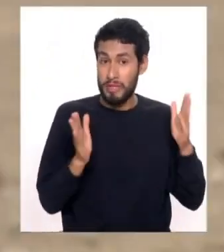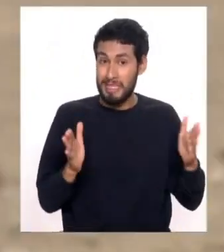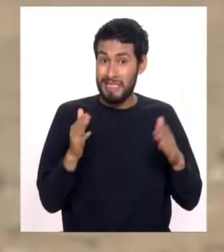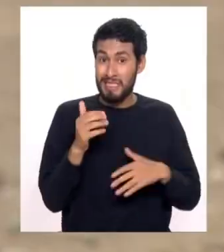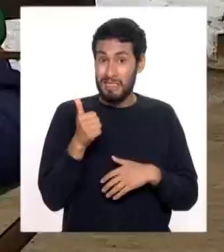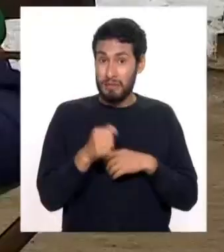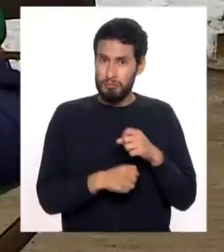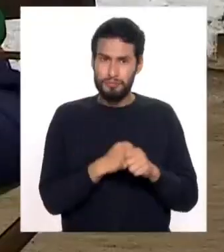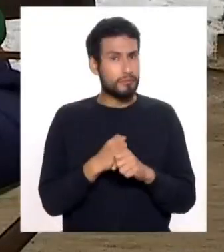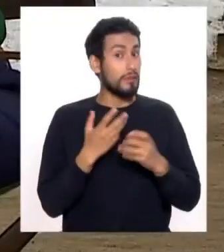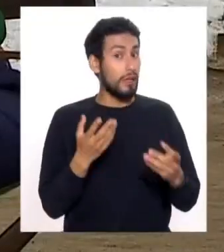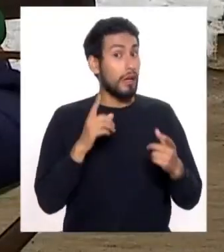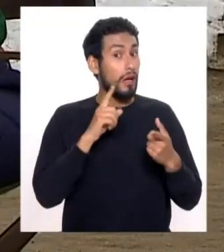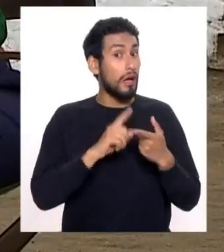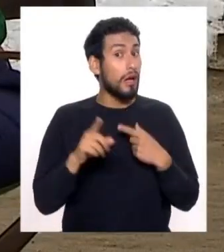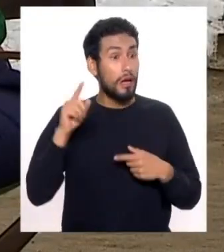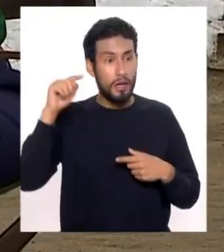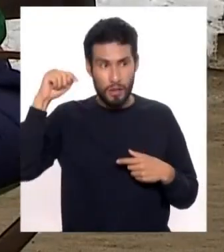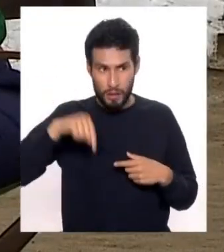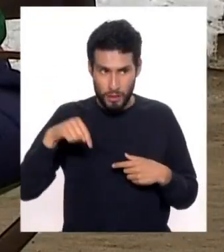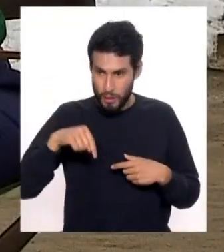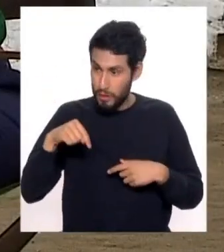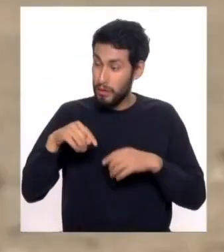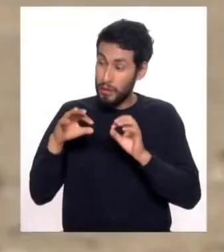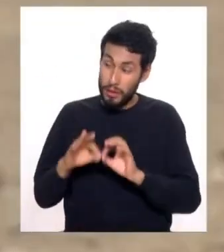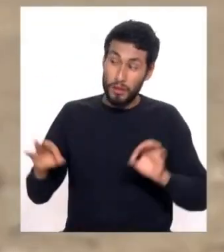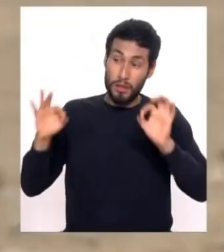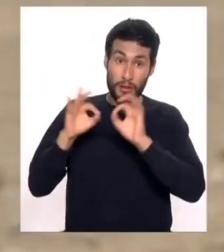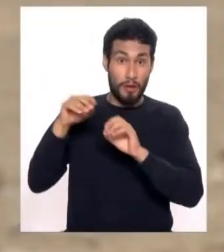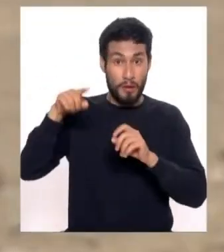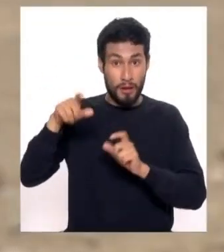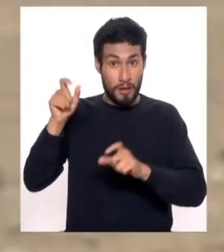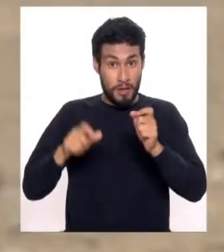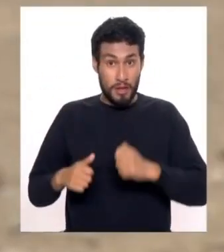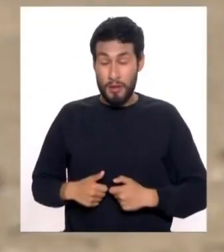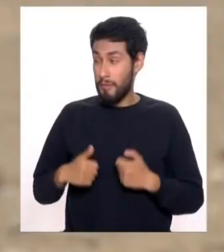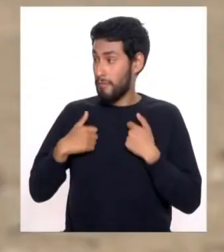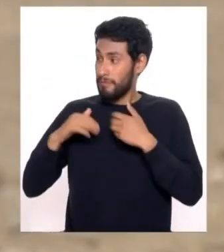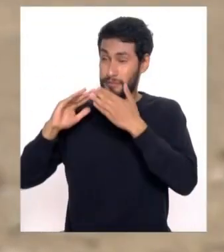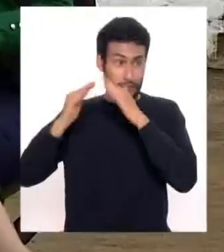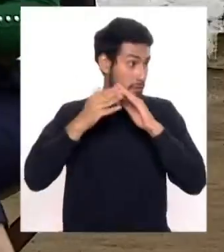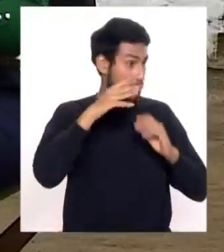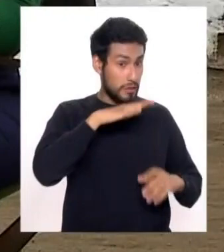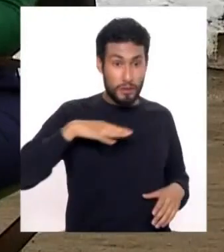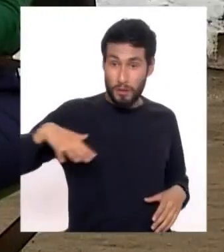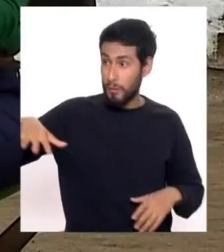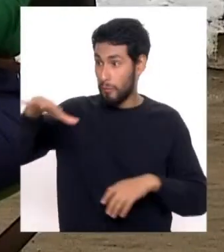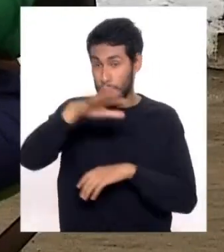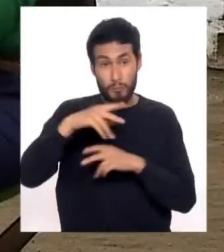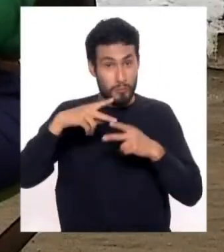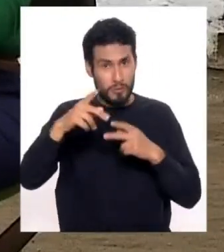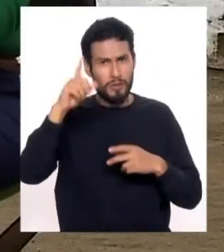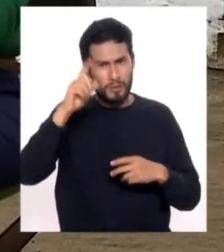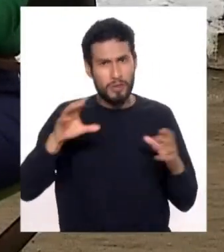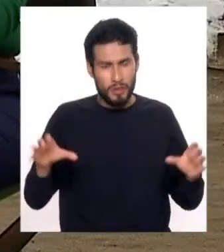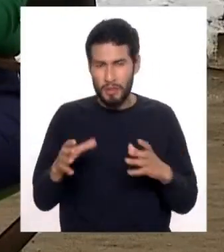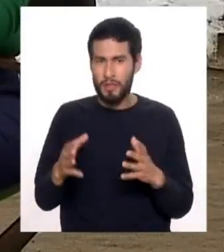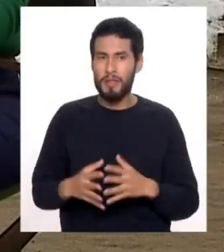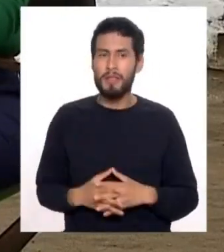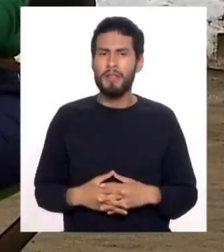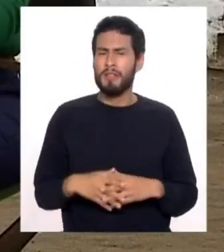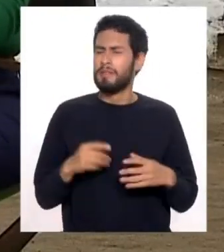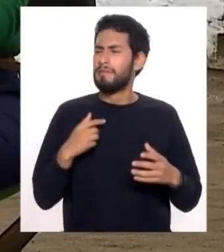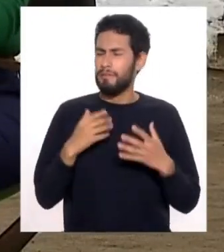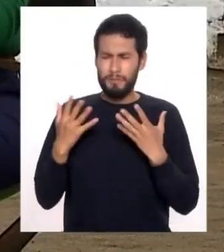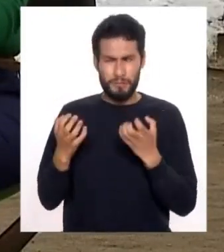Entonces, pero todo comienza aquí. Así es. Donde vive la gente, donde pasan las cosas y donde hay mucho que hacer por el momento.